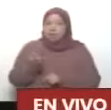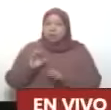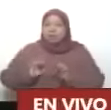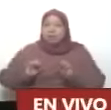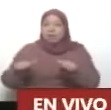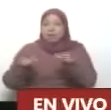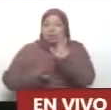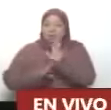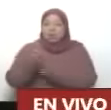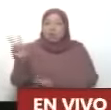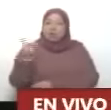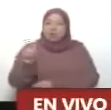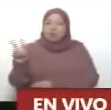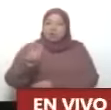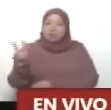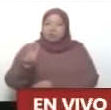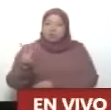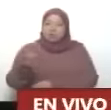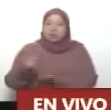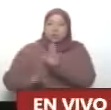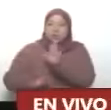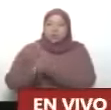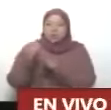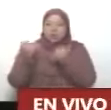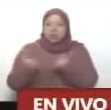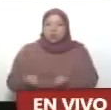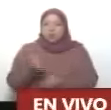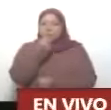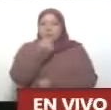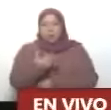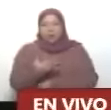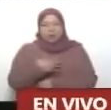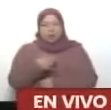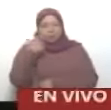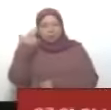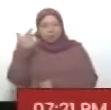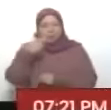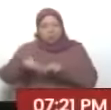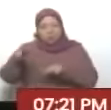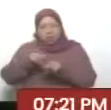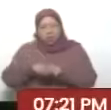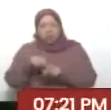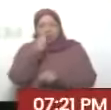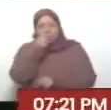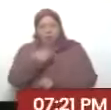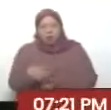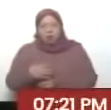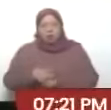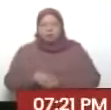haciendo. La Venezuela de la generación genial. De los genios.